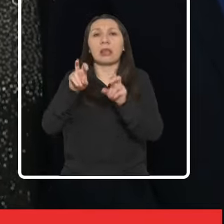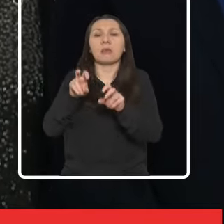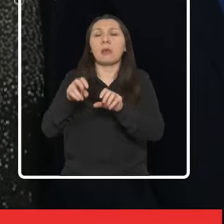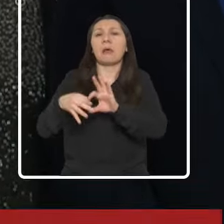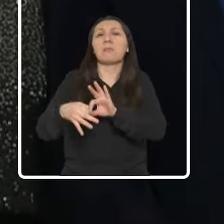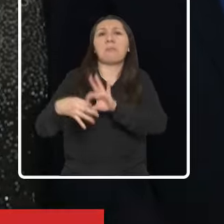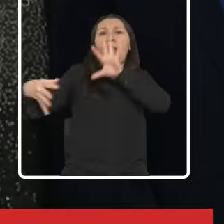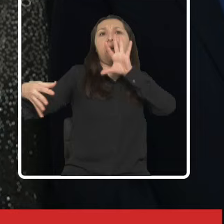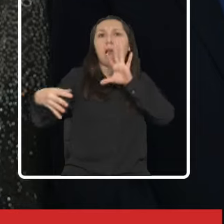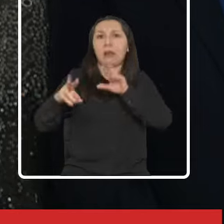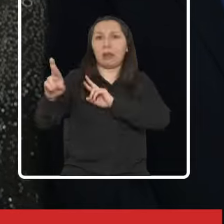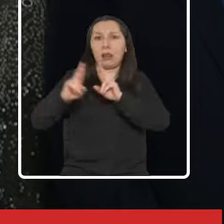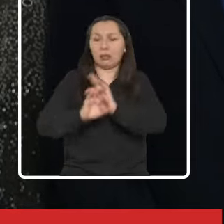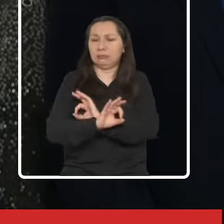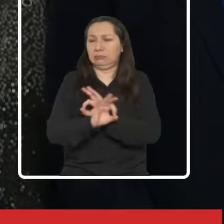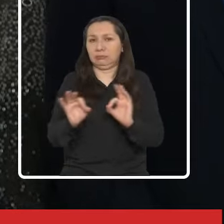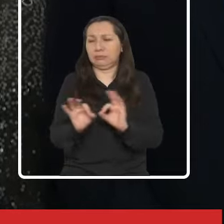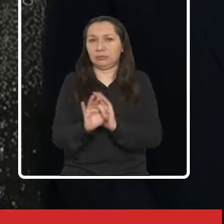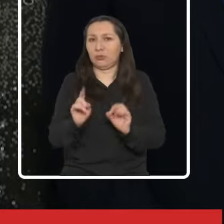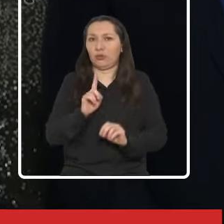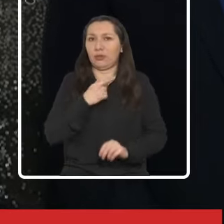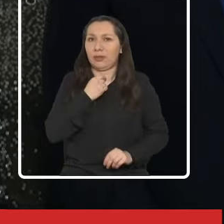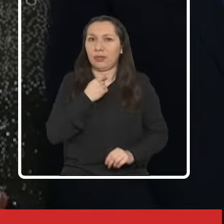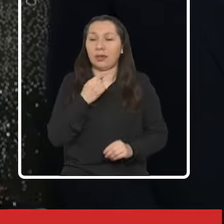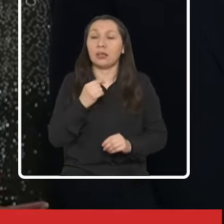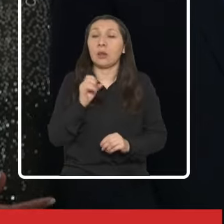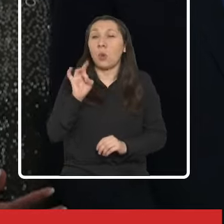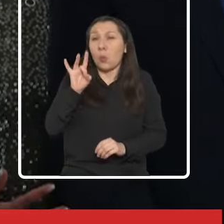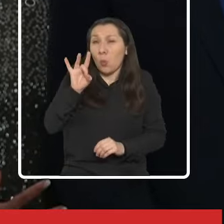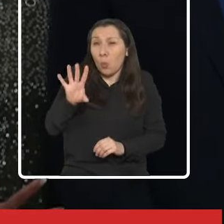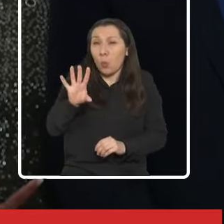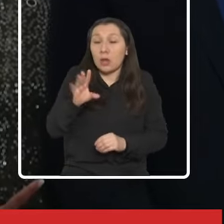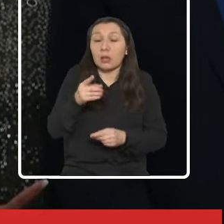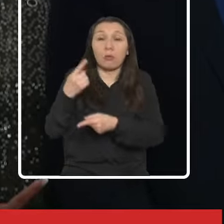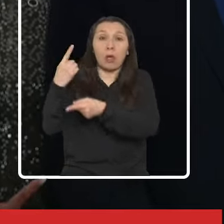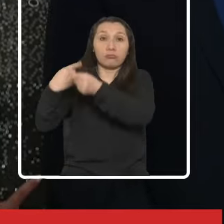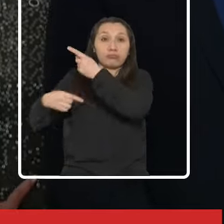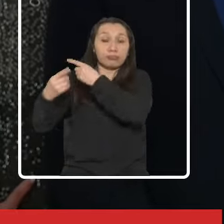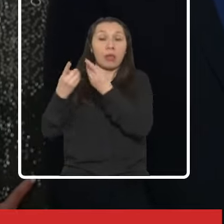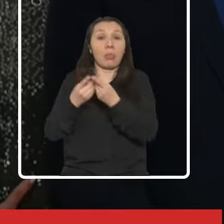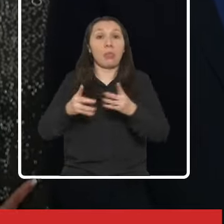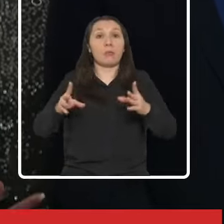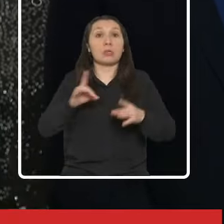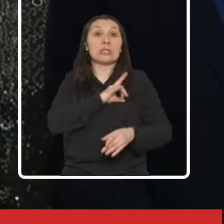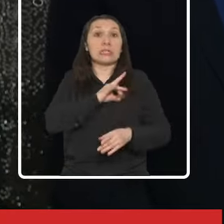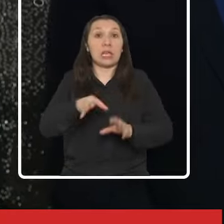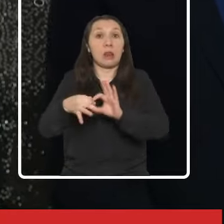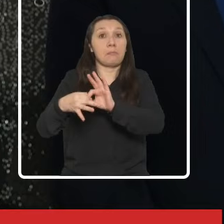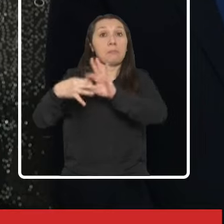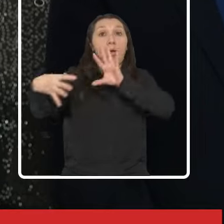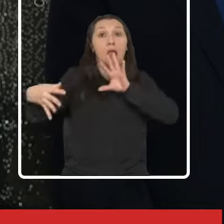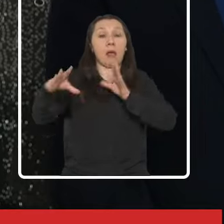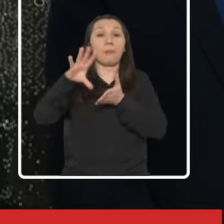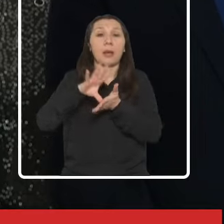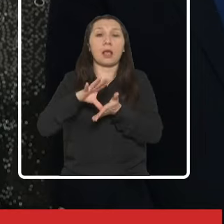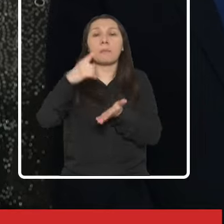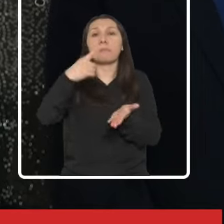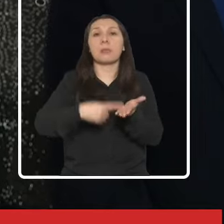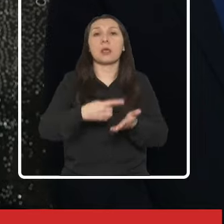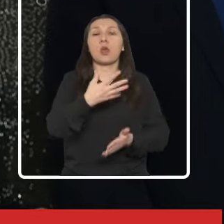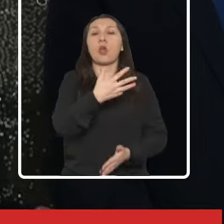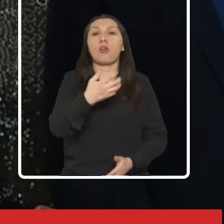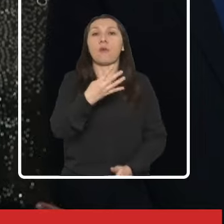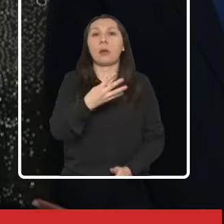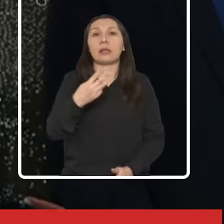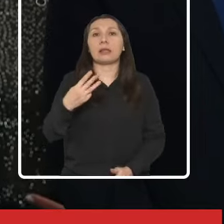romper relaciones con nadie. Las únicas veces en la historia democrática que Chile ha roto relaciones con otro país fue en